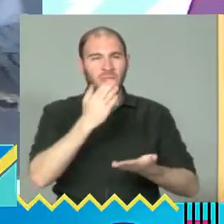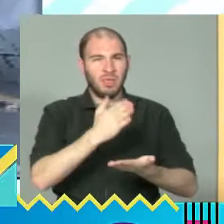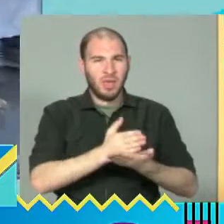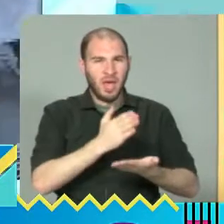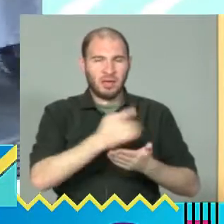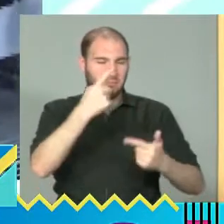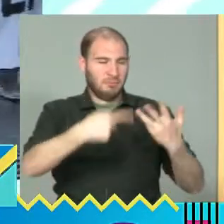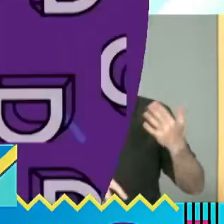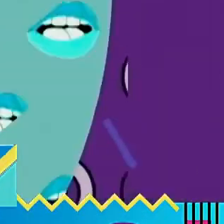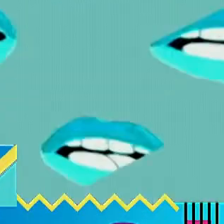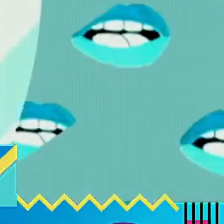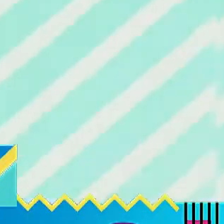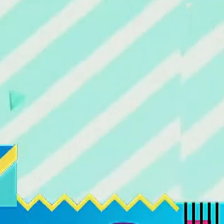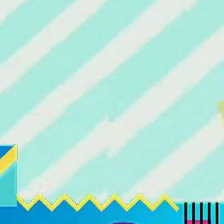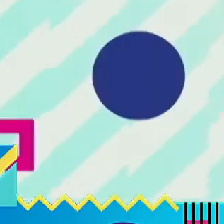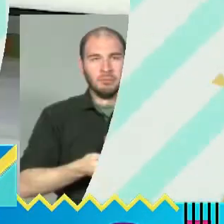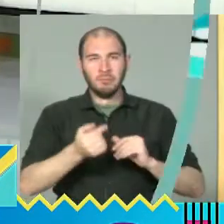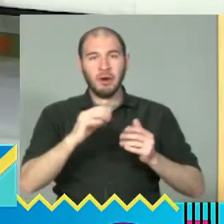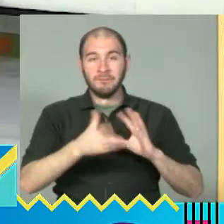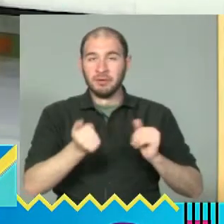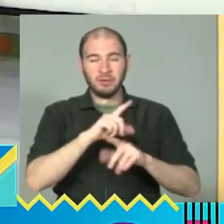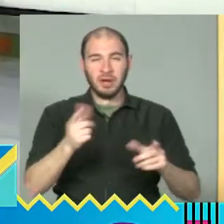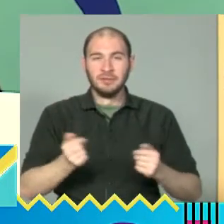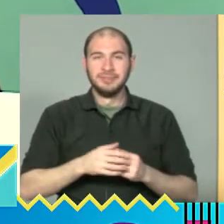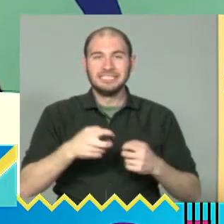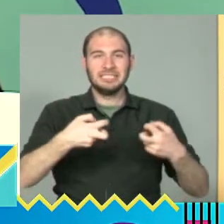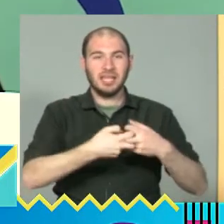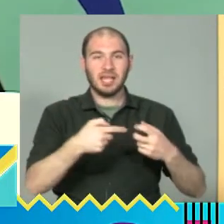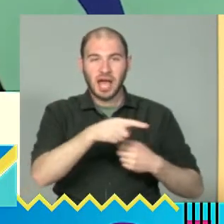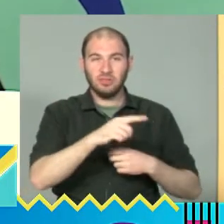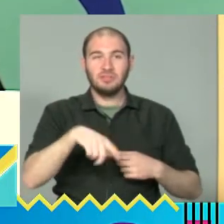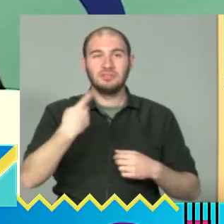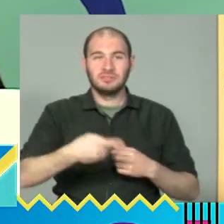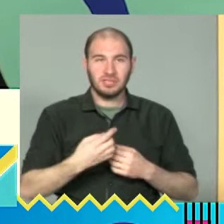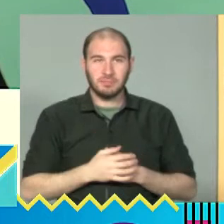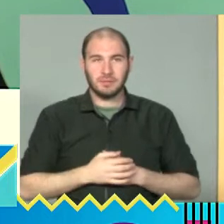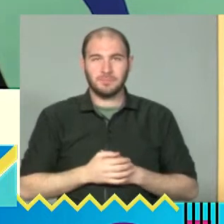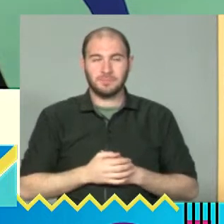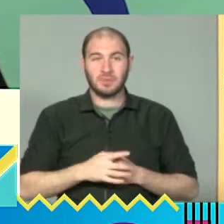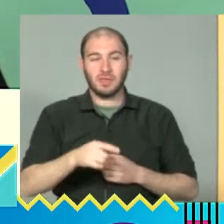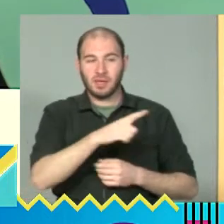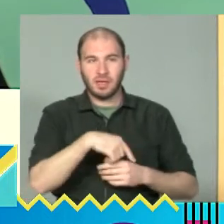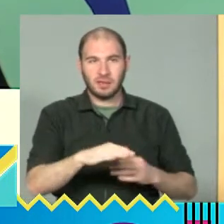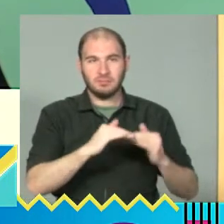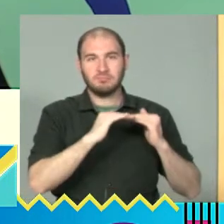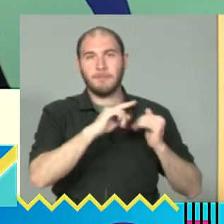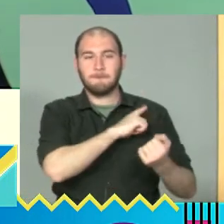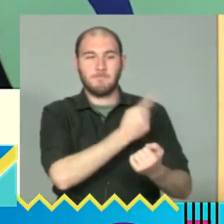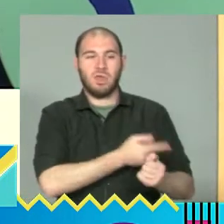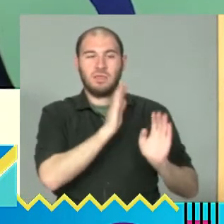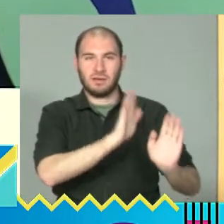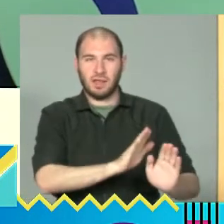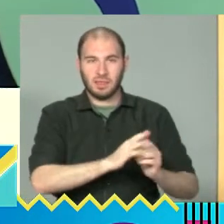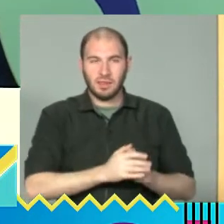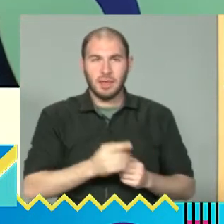en fin, etcétera? No hay manera. Entonces, el comportamiento de los sindicatos siempre va a ser para tratar de ellos mantenerse en el poder.